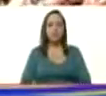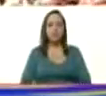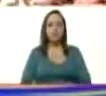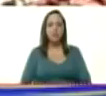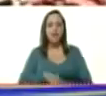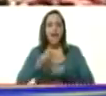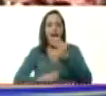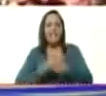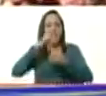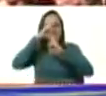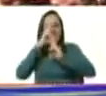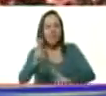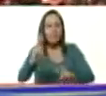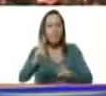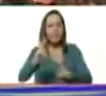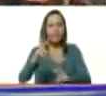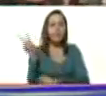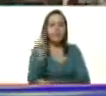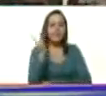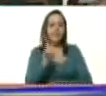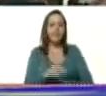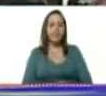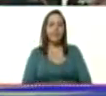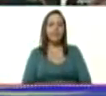Hacer respetar a Venezuela.